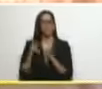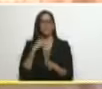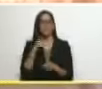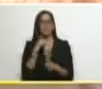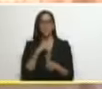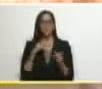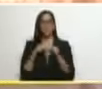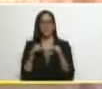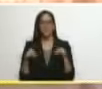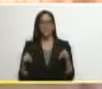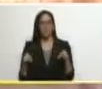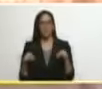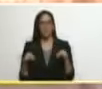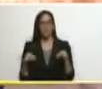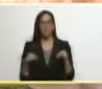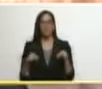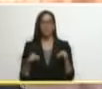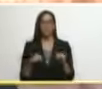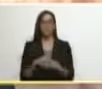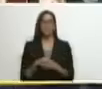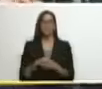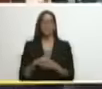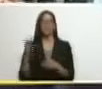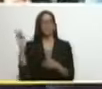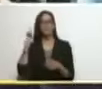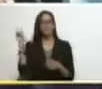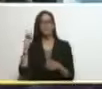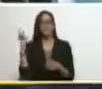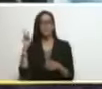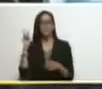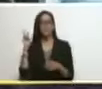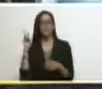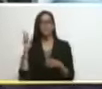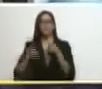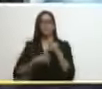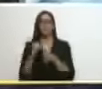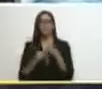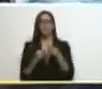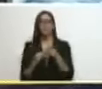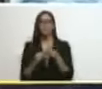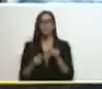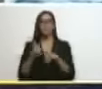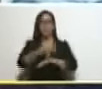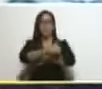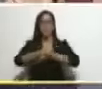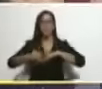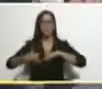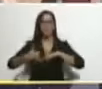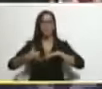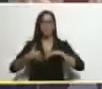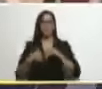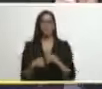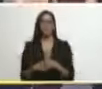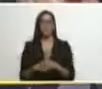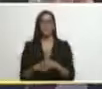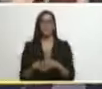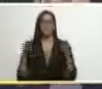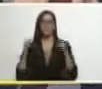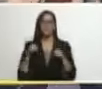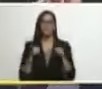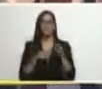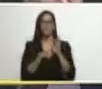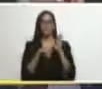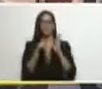Territorial de la República Bolivariana de Venezuela. Se establecen sus límites. Con este